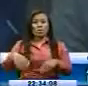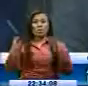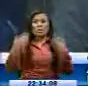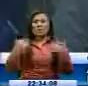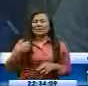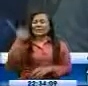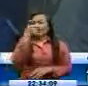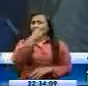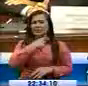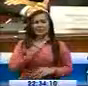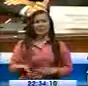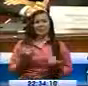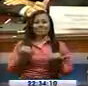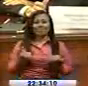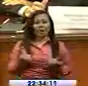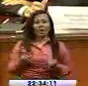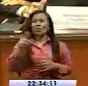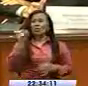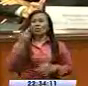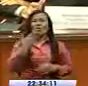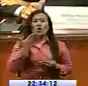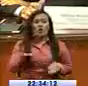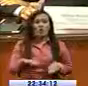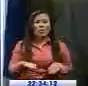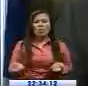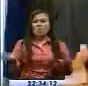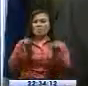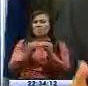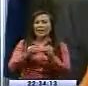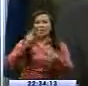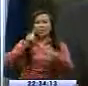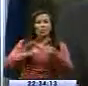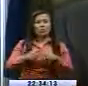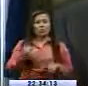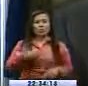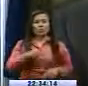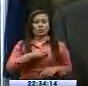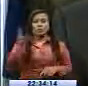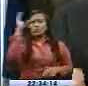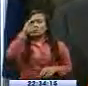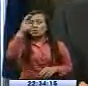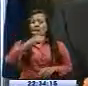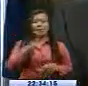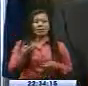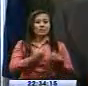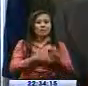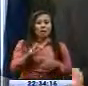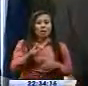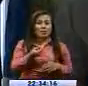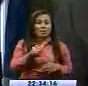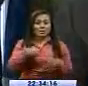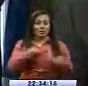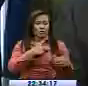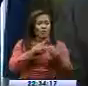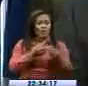económica no caben otros senderos ni puentes conquistar capitales productivos y conquistar tiene que ver con enamorar